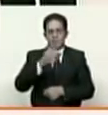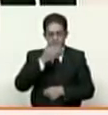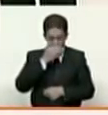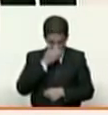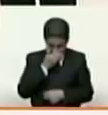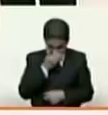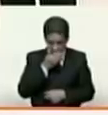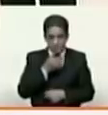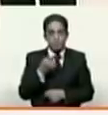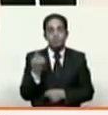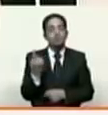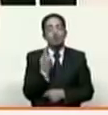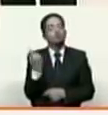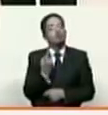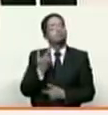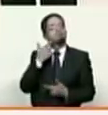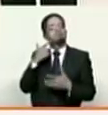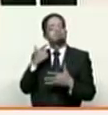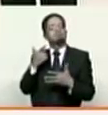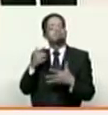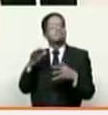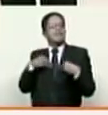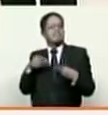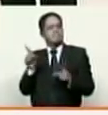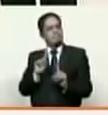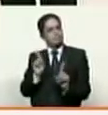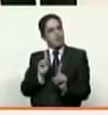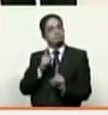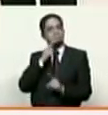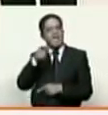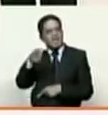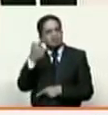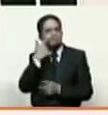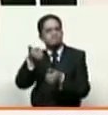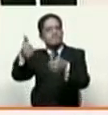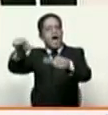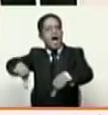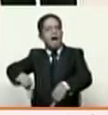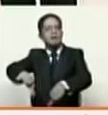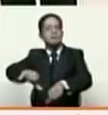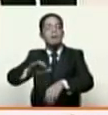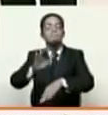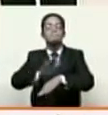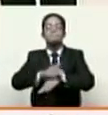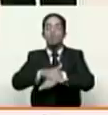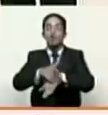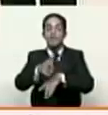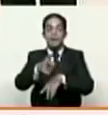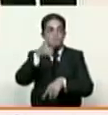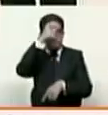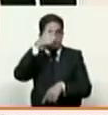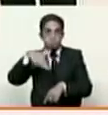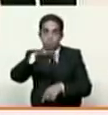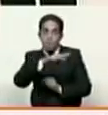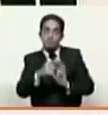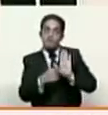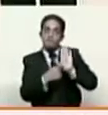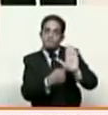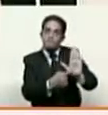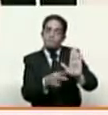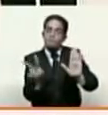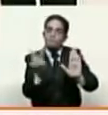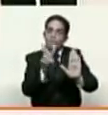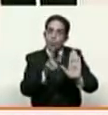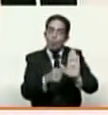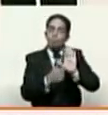los condenamos, sino que sabemos que están destinados al fracaso, porque ahí está el pueblo venezolano demostrando permanentemente